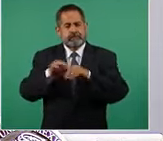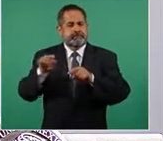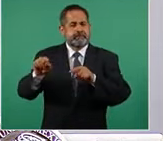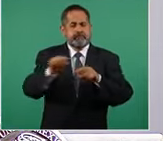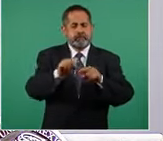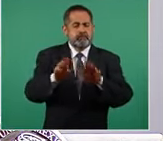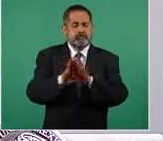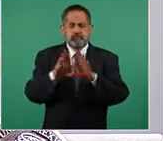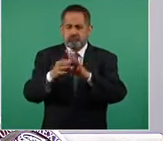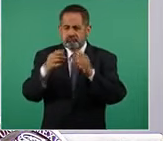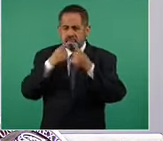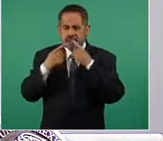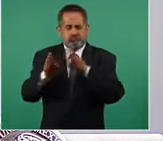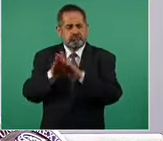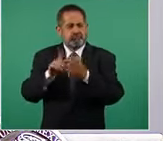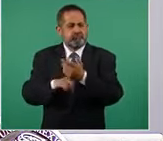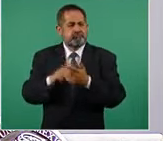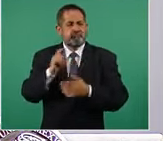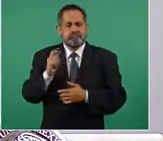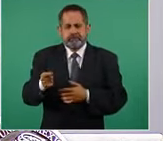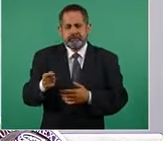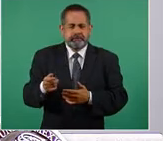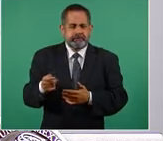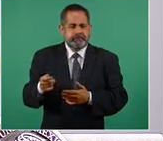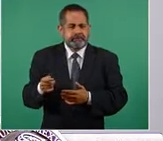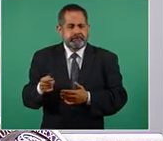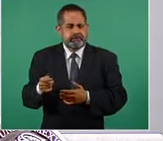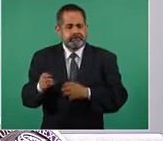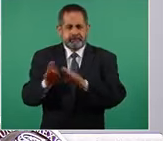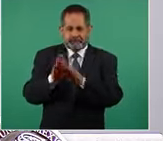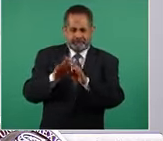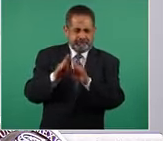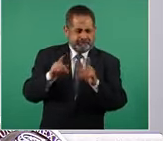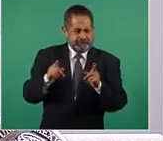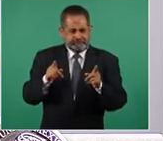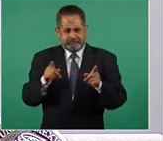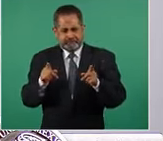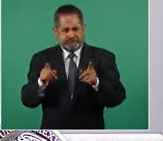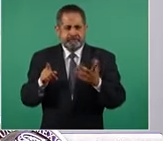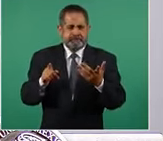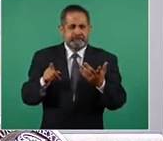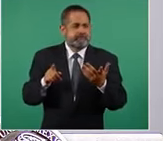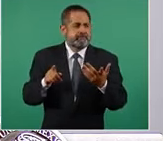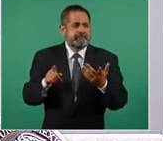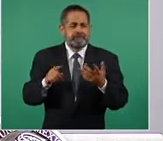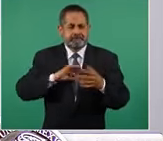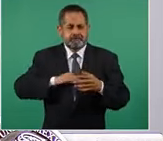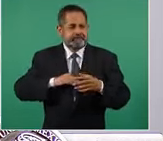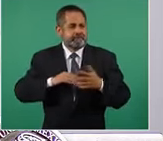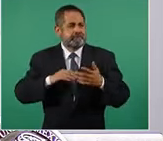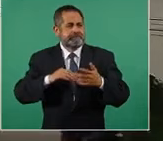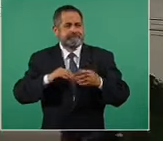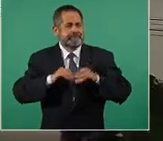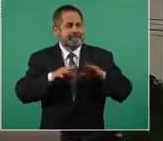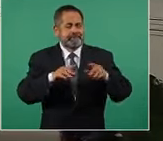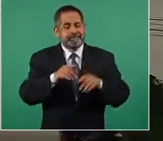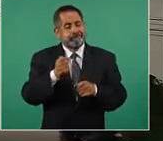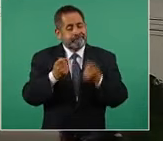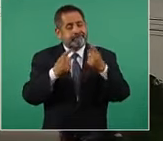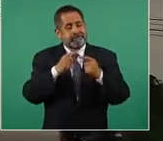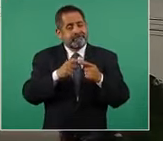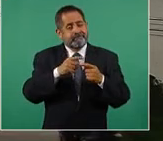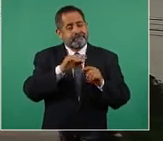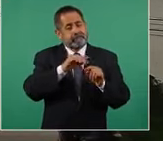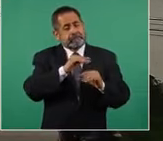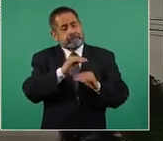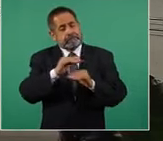y en aquellas entidades donde la curva epidémica está señalando mesetas que requiere una gran priorización